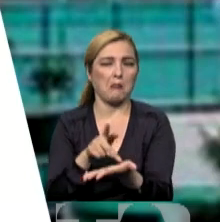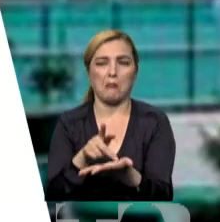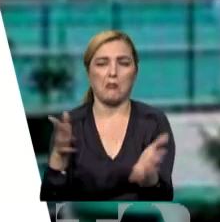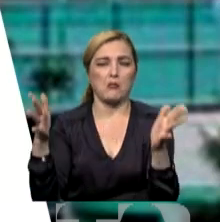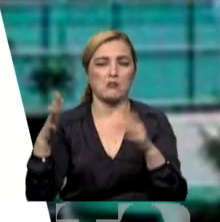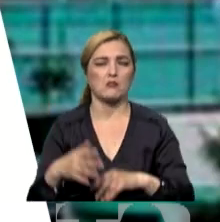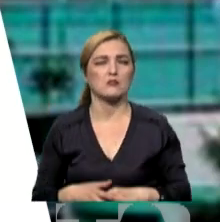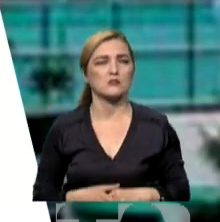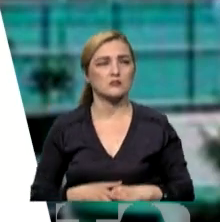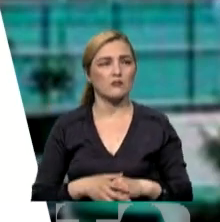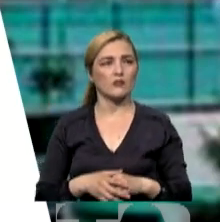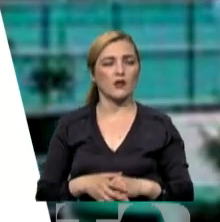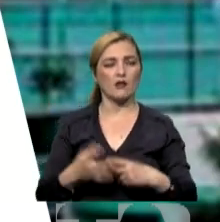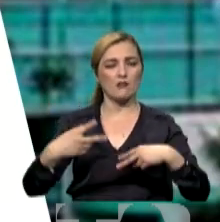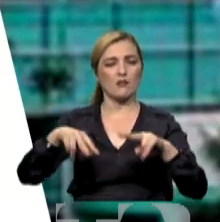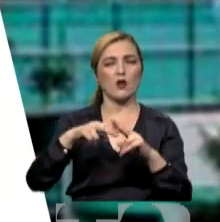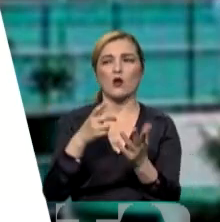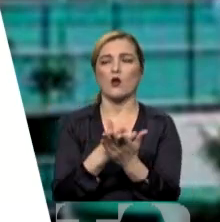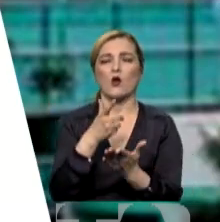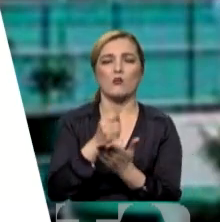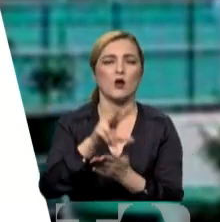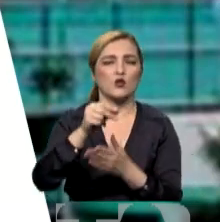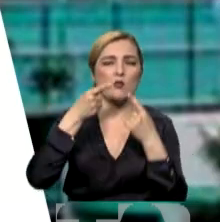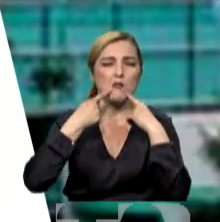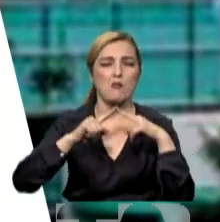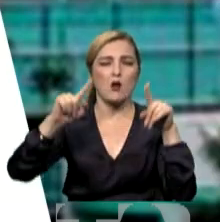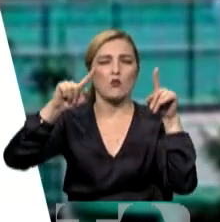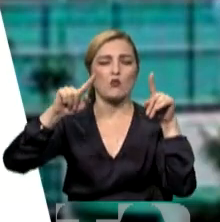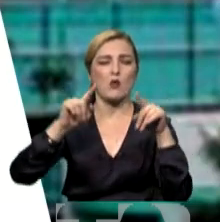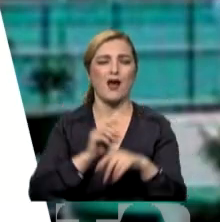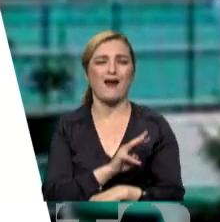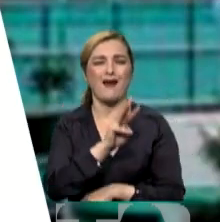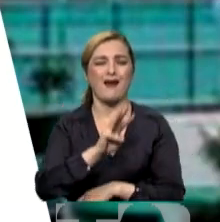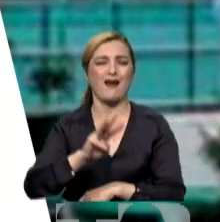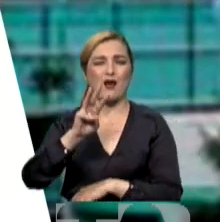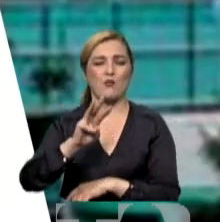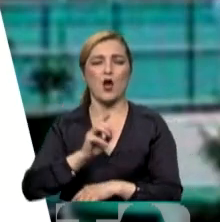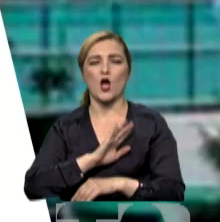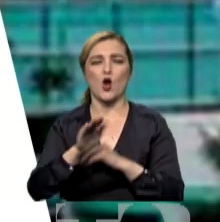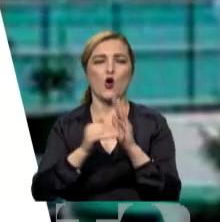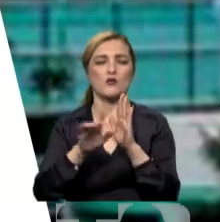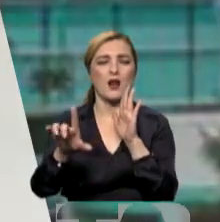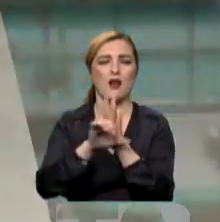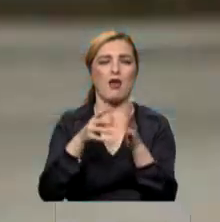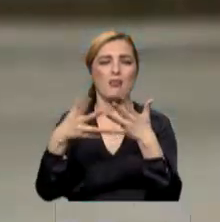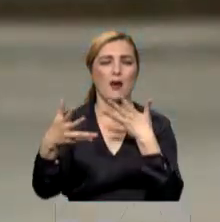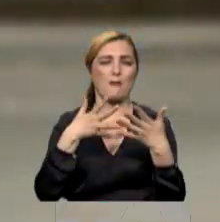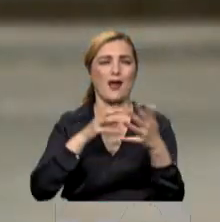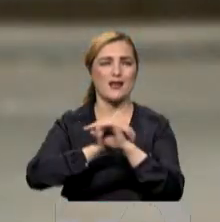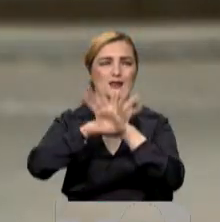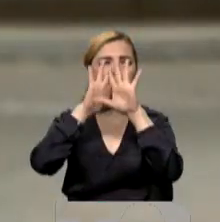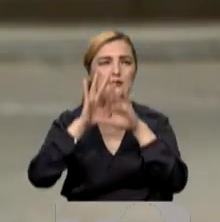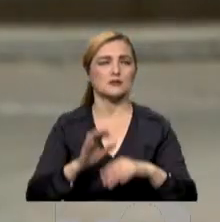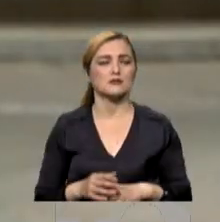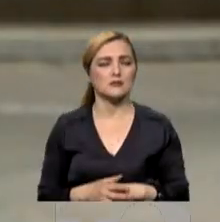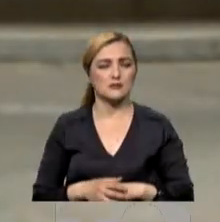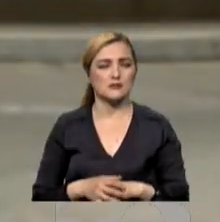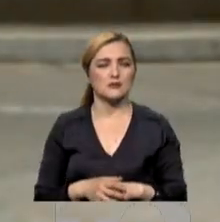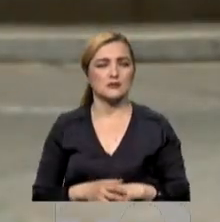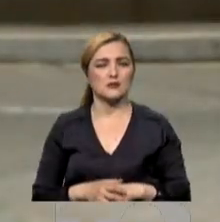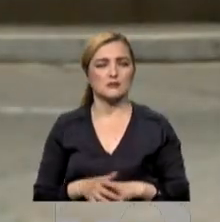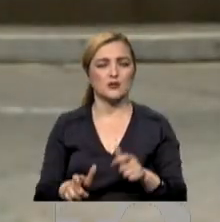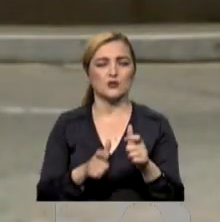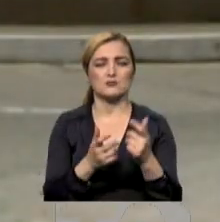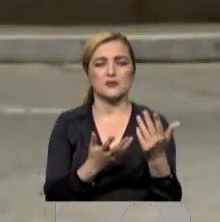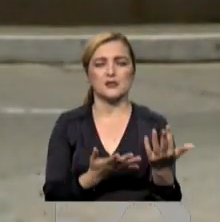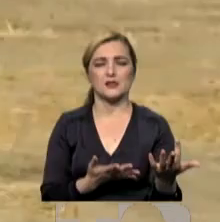y además hubo rubros de compras que no se publicaron en el portal incumpliendo la ley de transparencia es decir la paciente espera